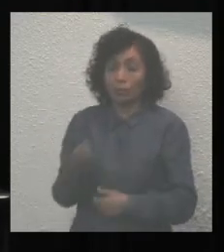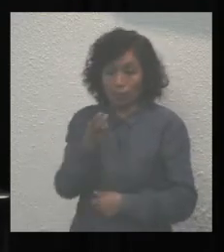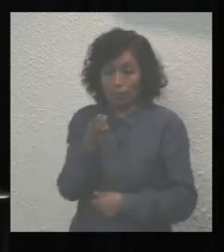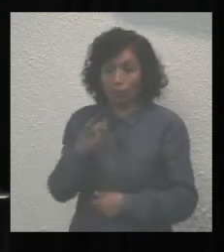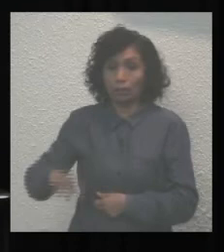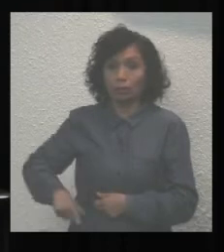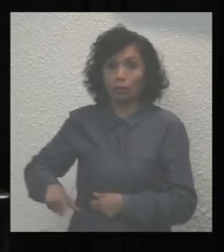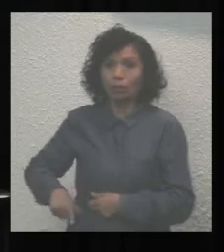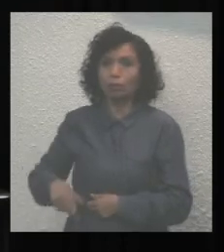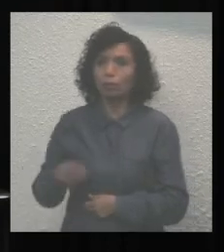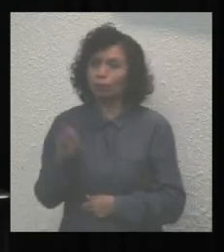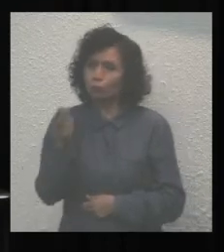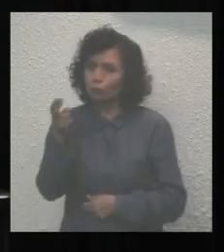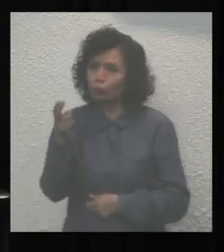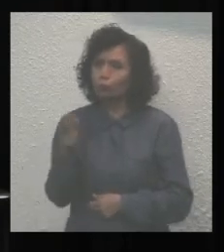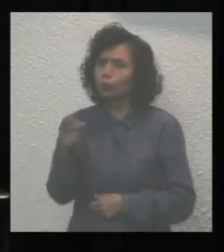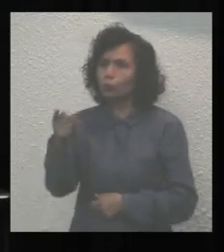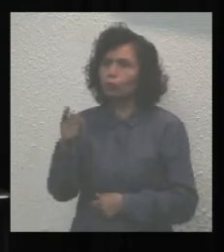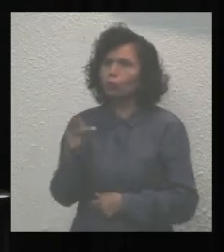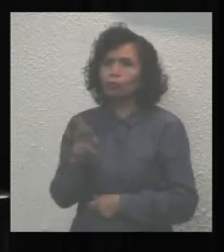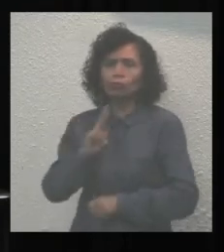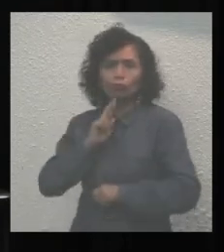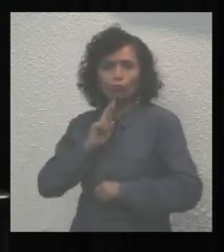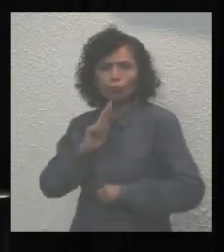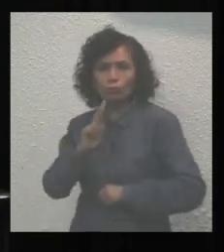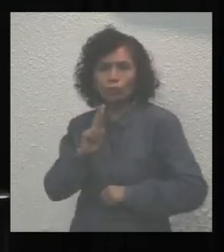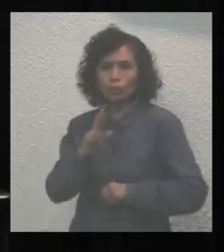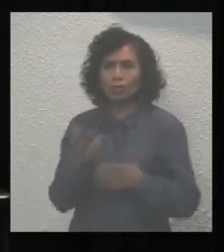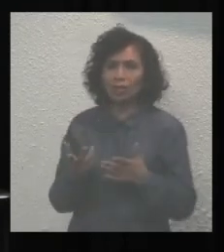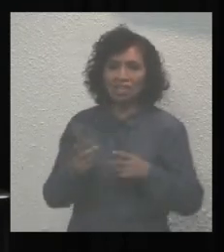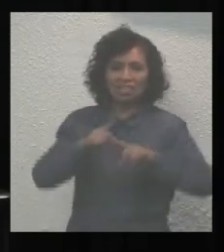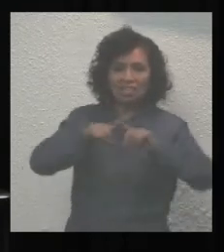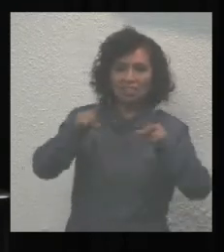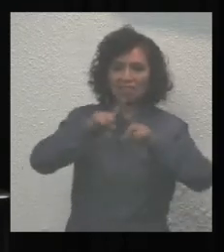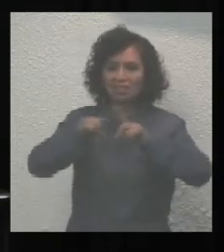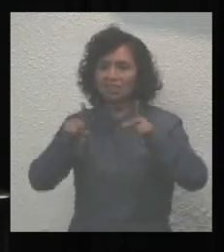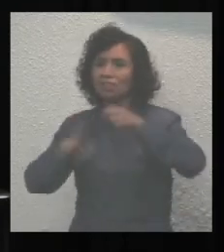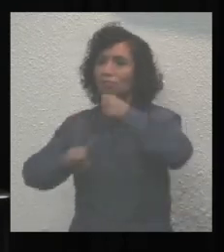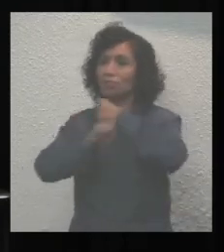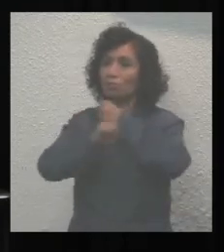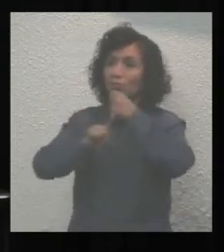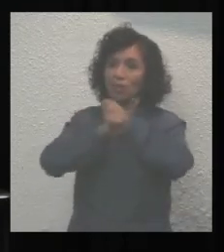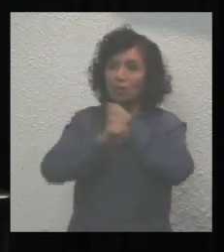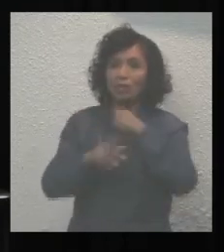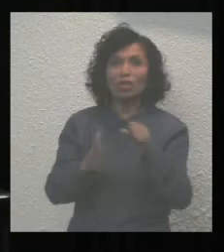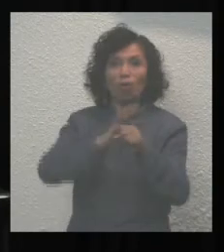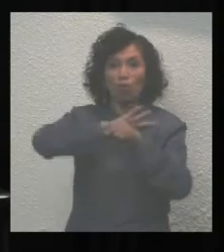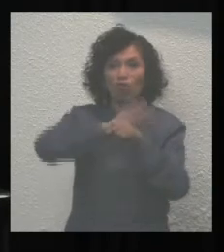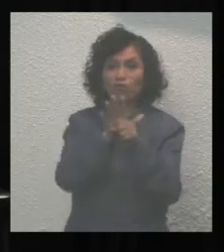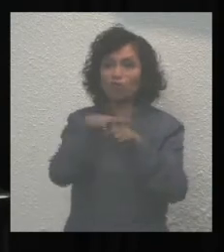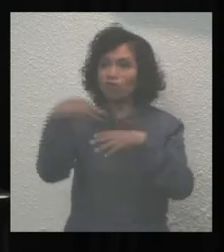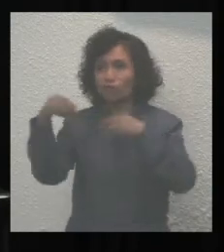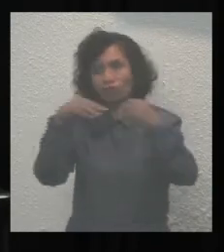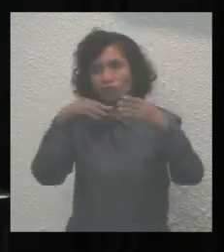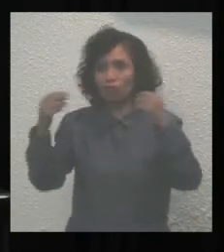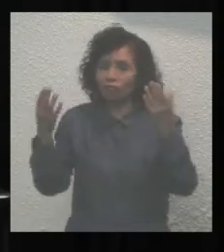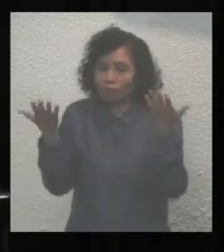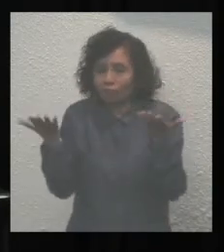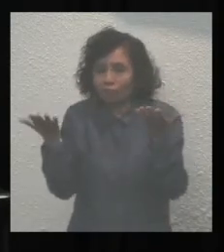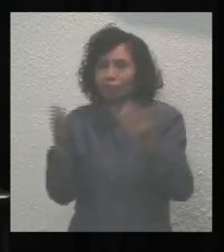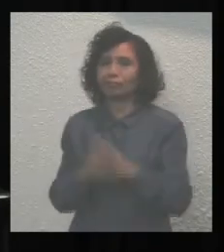destacamos la capacidad de respuesta en medio de distintos desafíos con la pone de pandemia como obvia protagonista